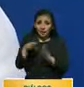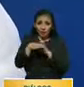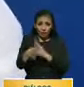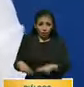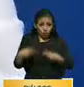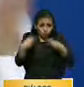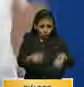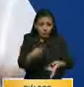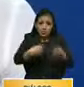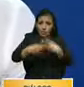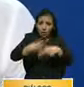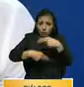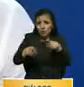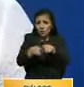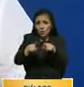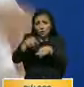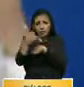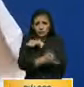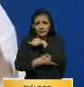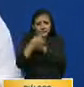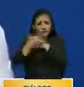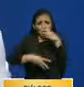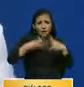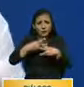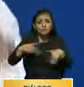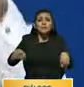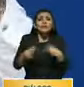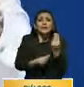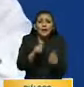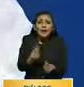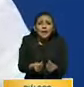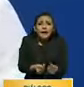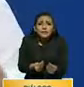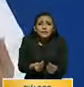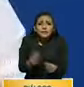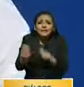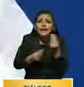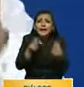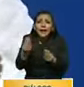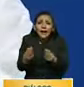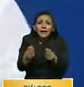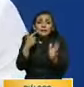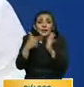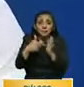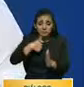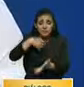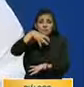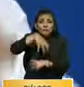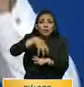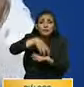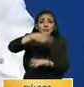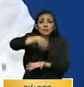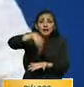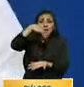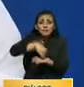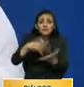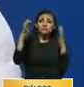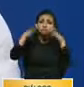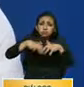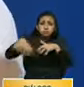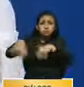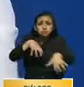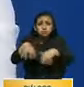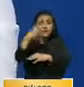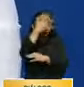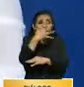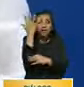bursátiles, como en otros países del mundo. Pero aún así, a las zonas afectadas de mi provincia, Manabí, y de nuestros hermanos en